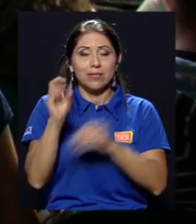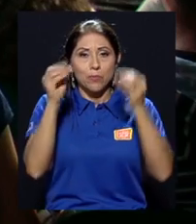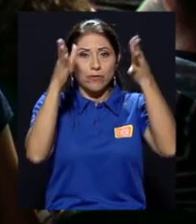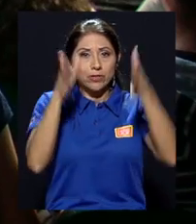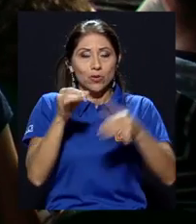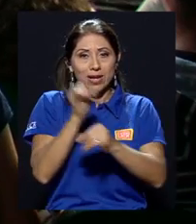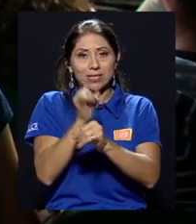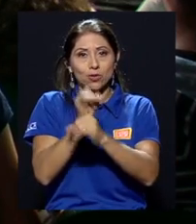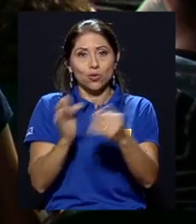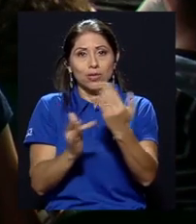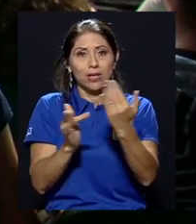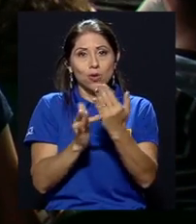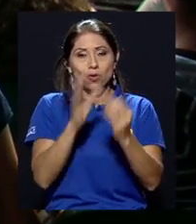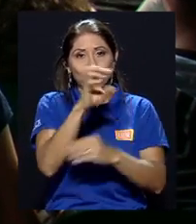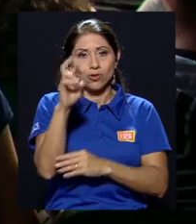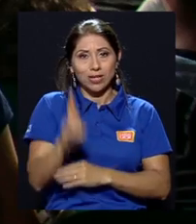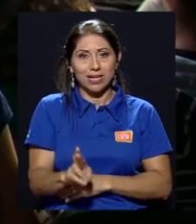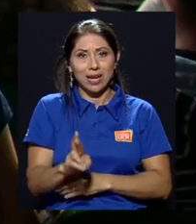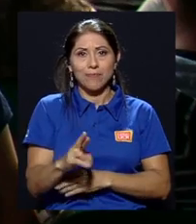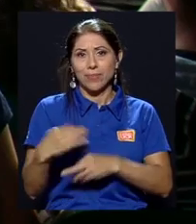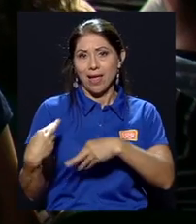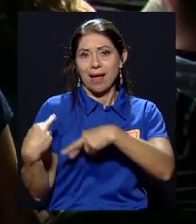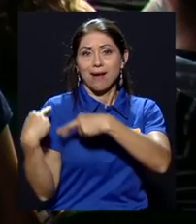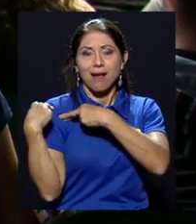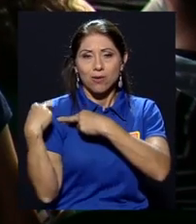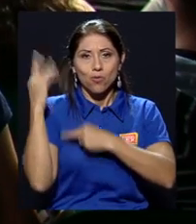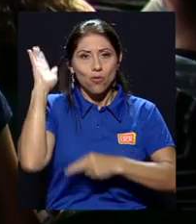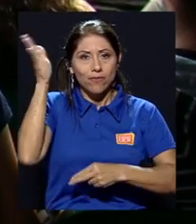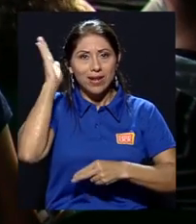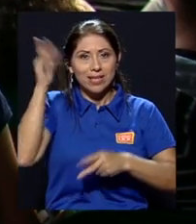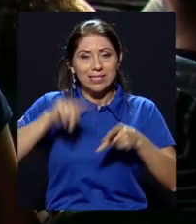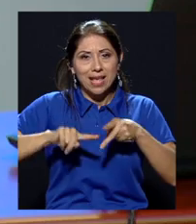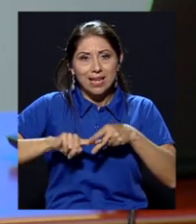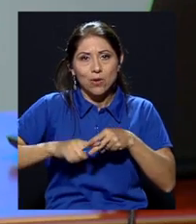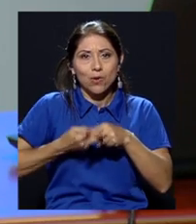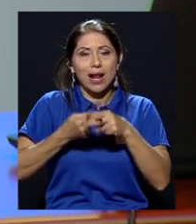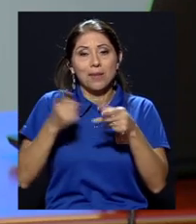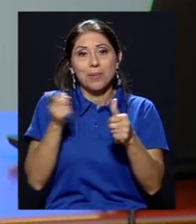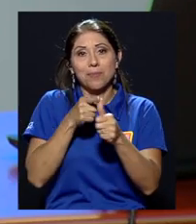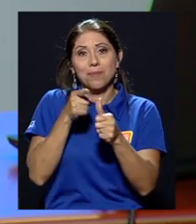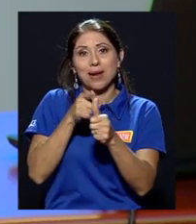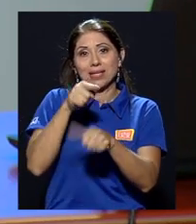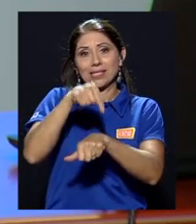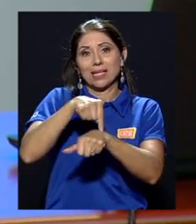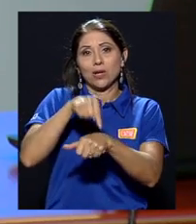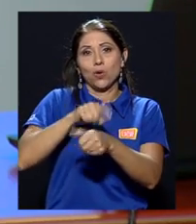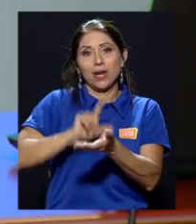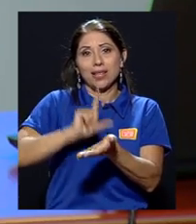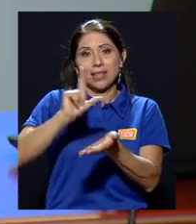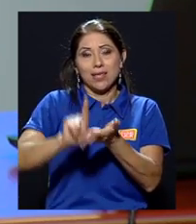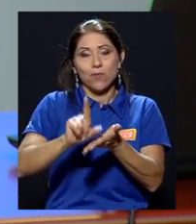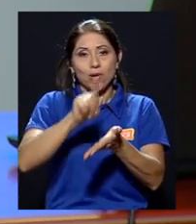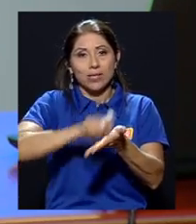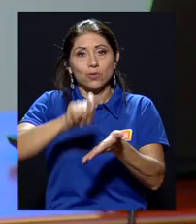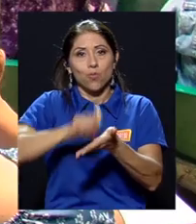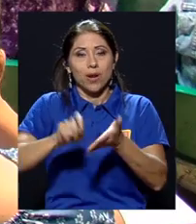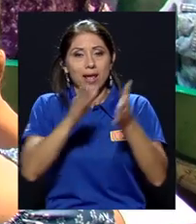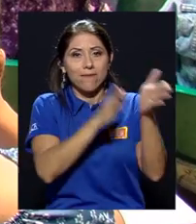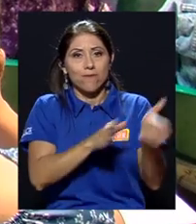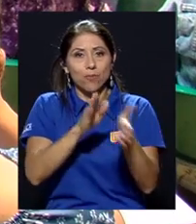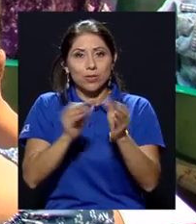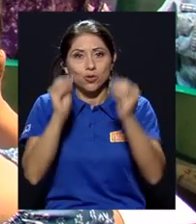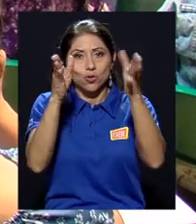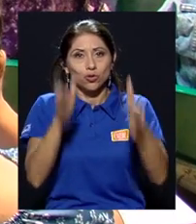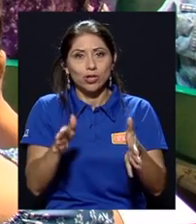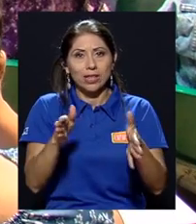Rica, tuvo a su cargo la conferencia inaugural del primer ciclo lectivo de la Escuela de Formación Docente, en la cual hizo